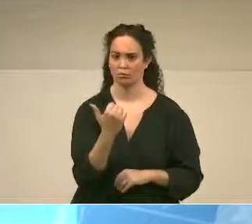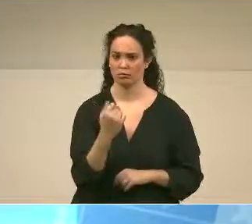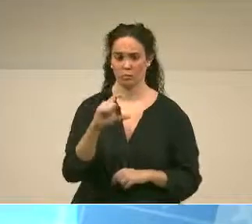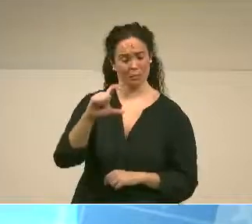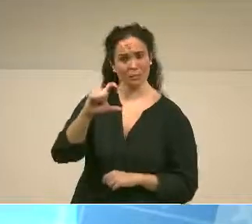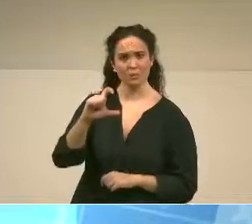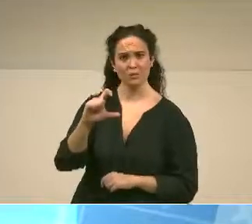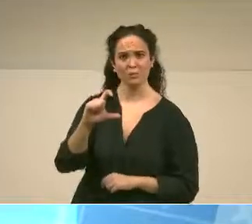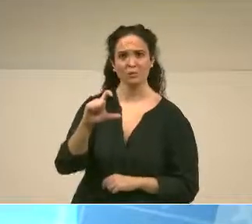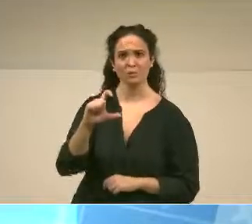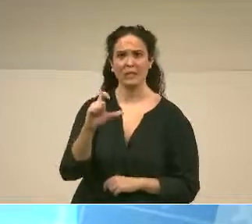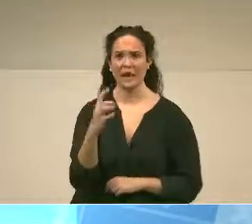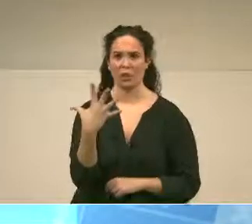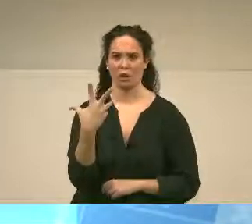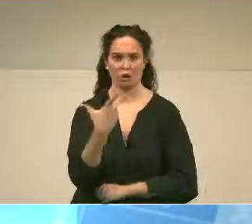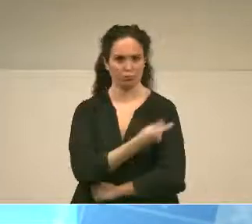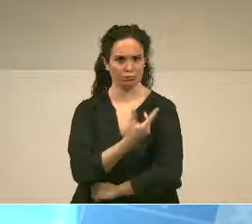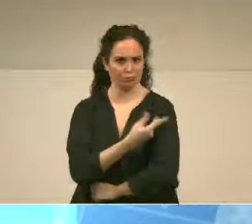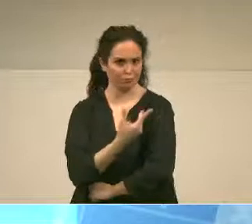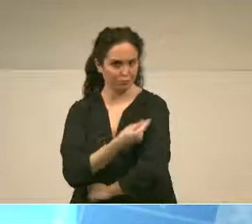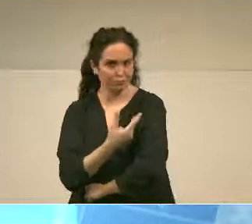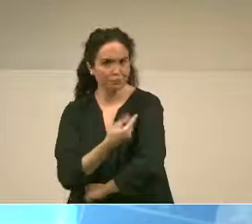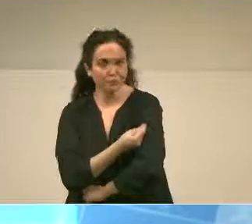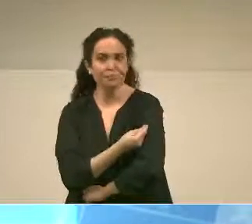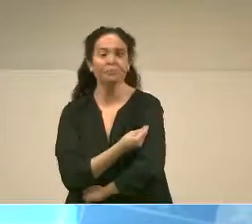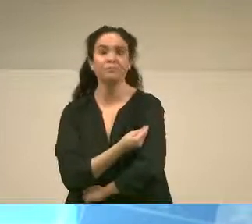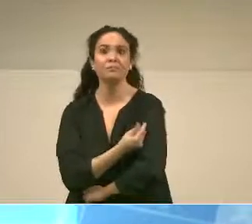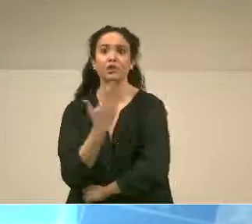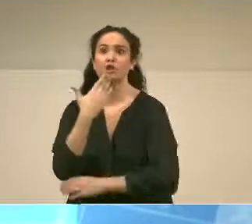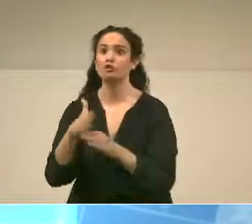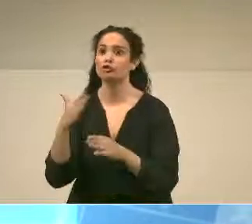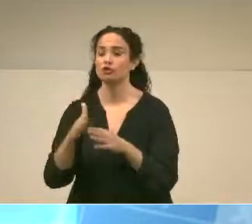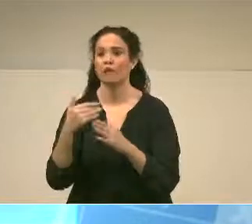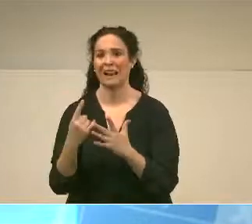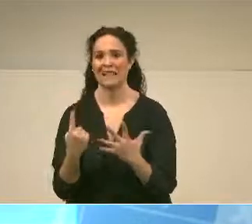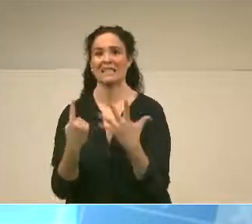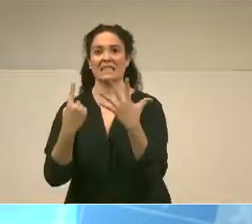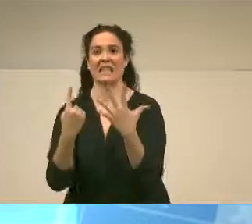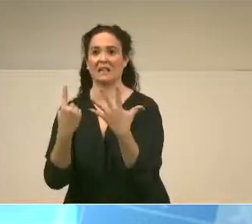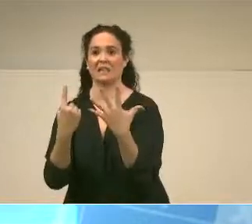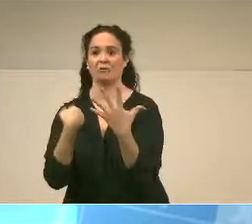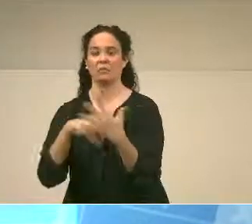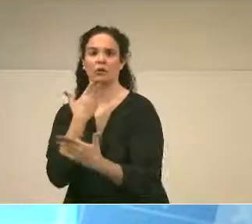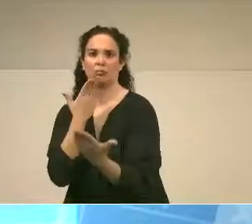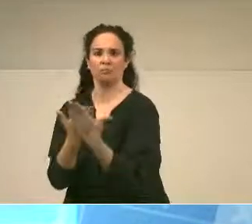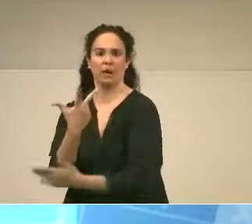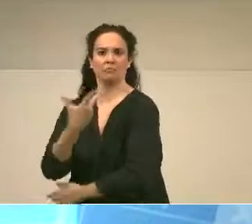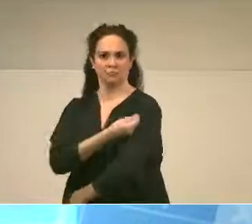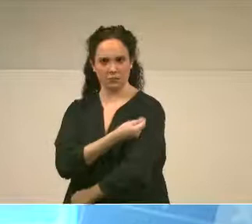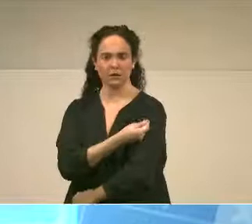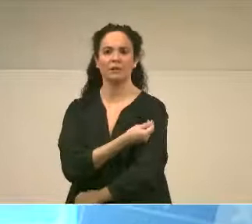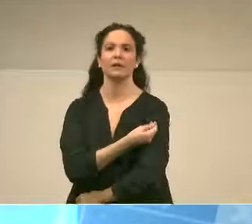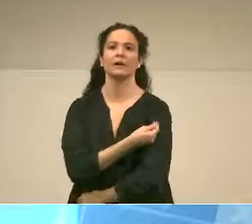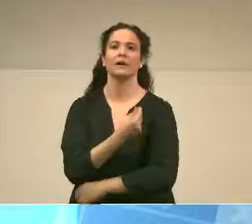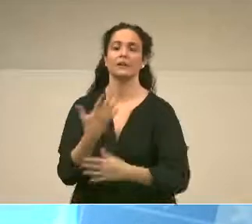dosis se obtenían en todos aquellos viales que fuera posible, en algunas ocasiones, y esto ya lo hemos comentado en más de otras,